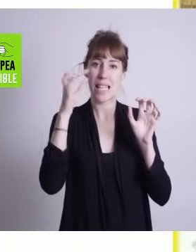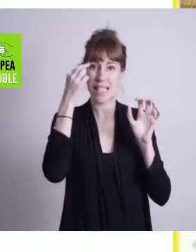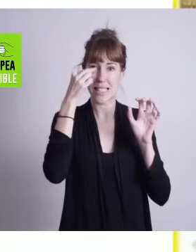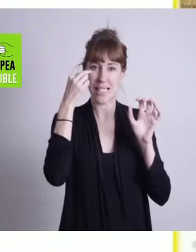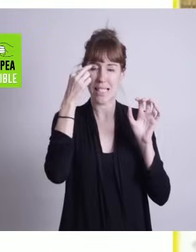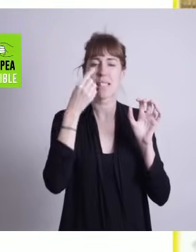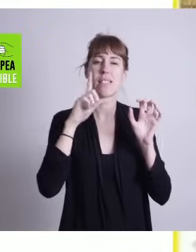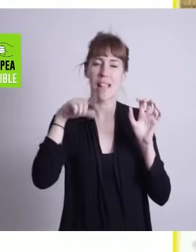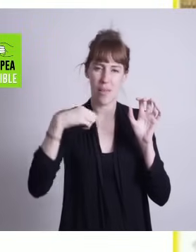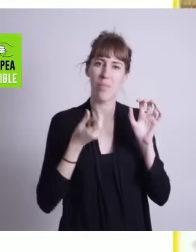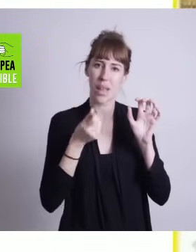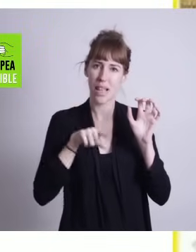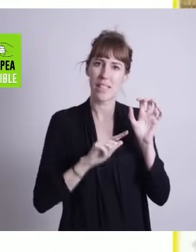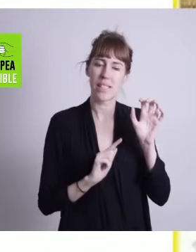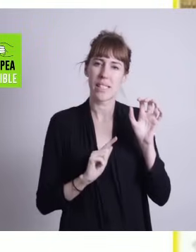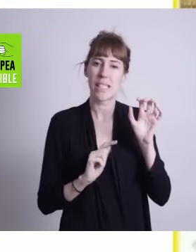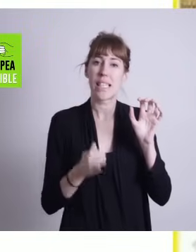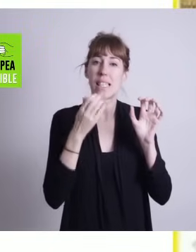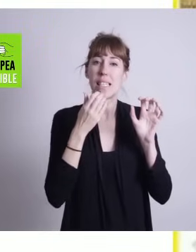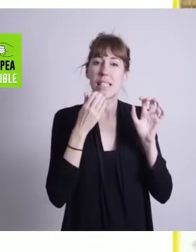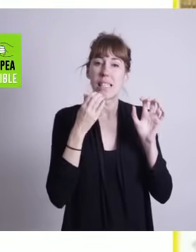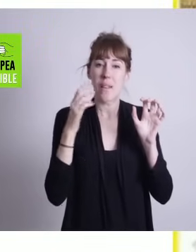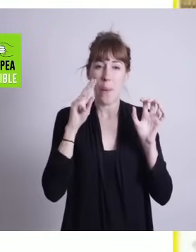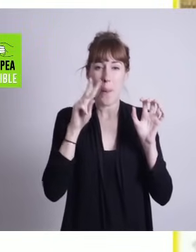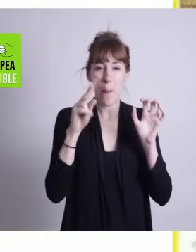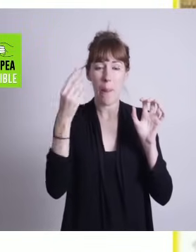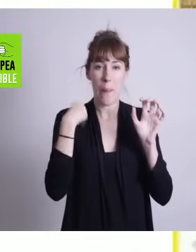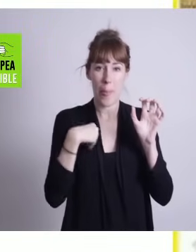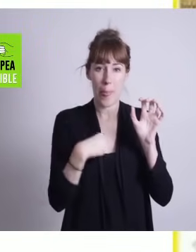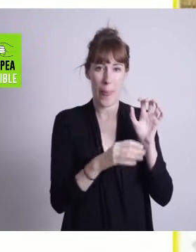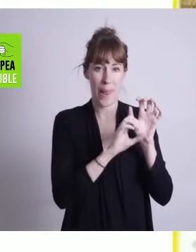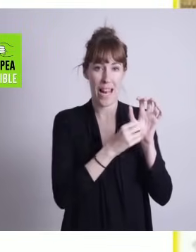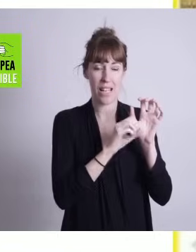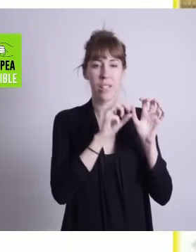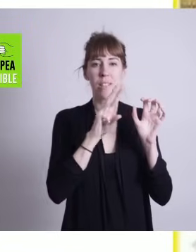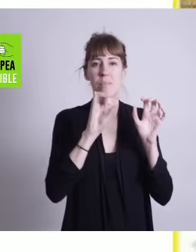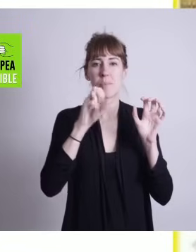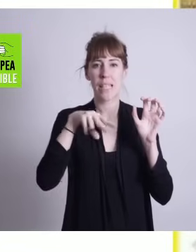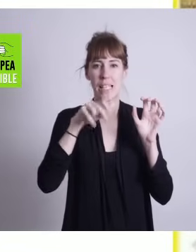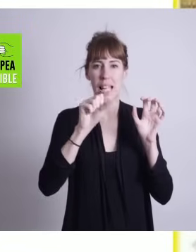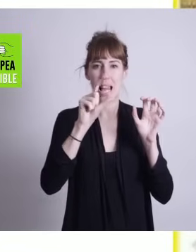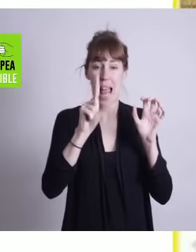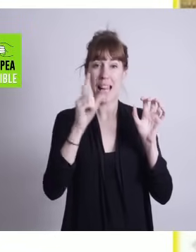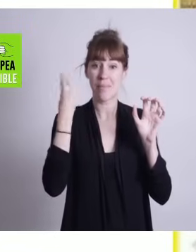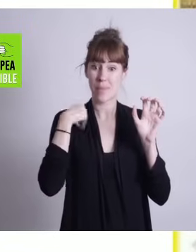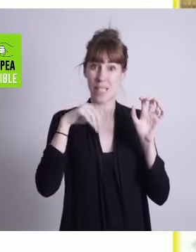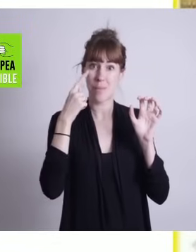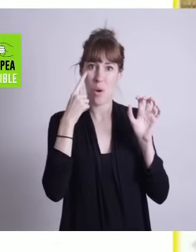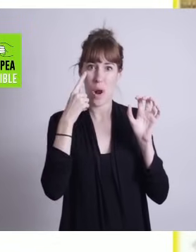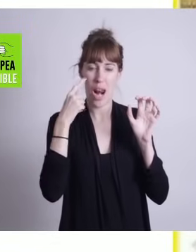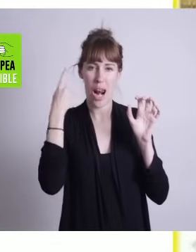Si nos fijamos aquí a la izquierda, este puntito es la glándula pineal, coincidiría con el rabito del ojo, con esta línea.